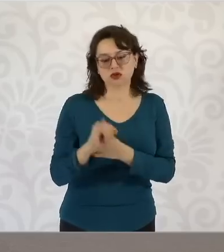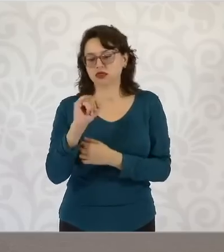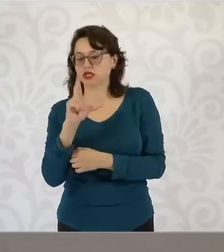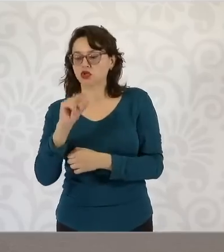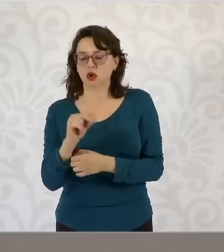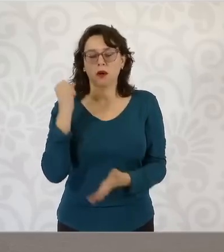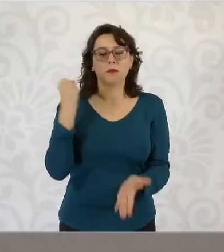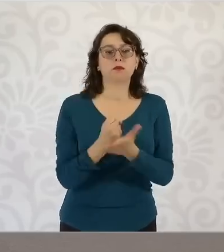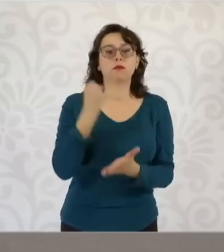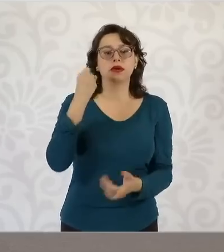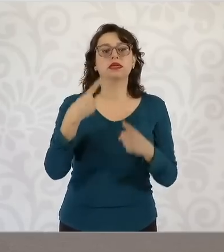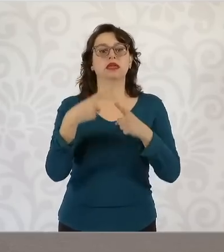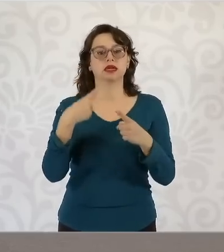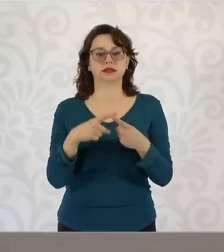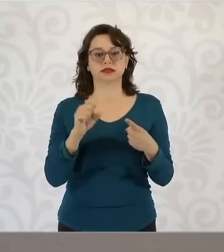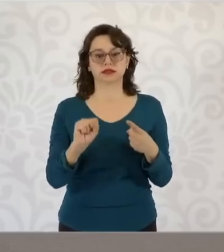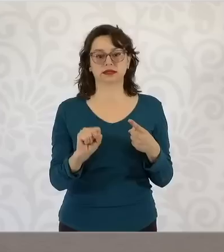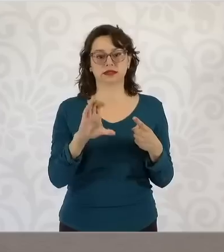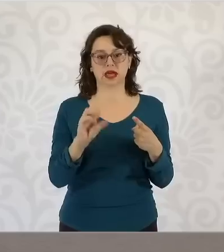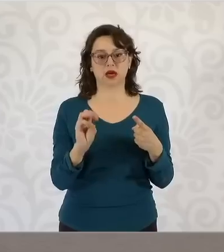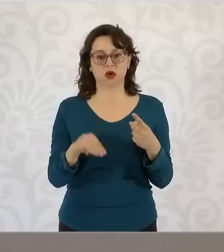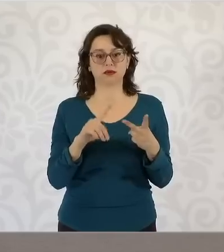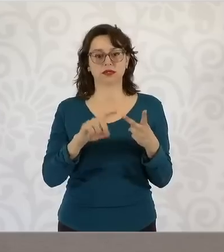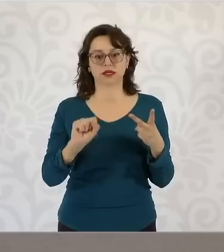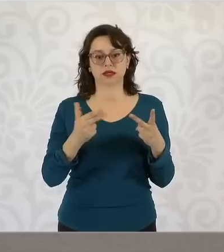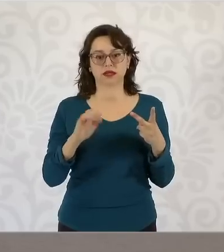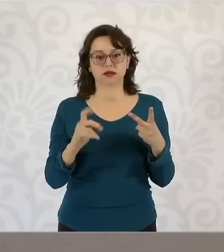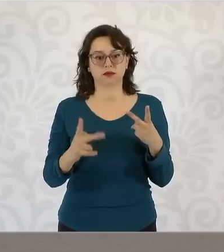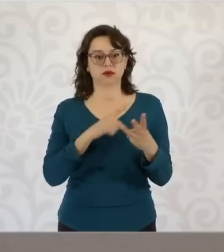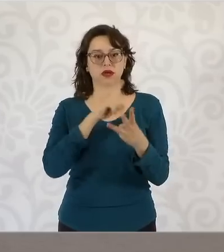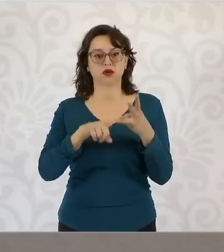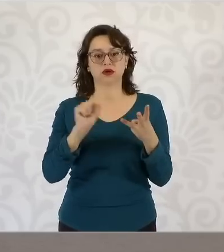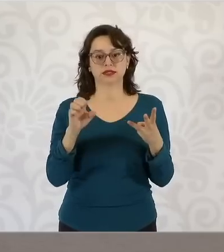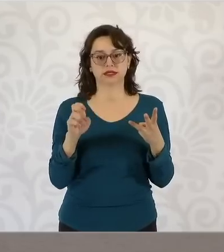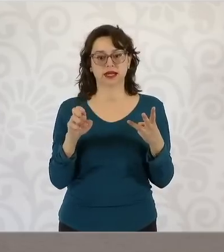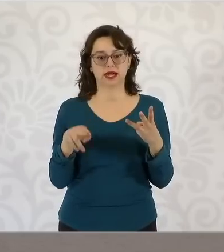México? Economía, Hacienda y Crédito Público, energía,